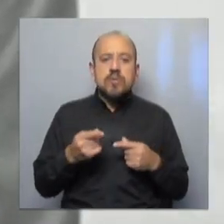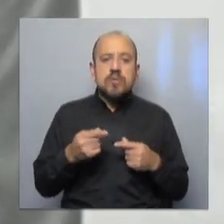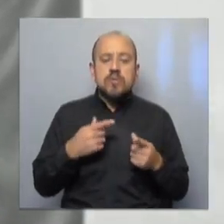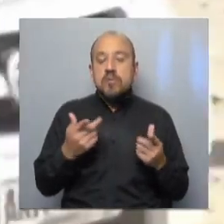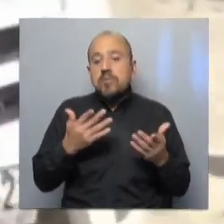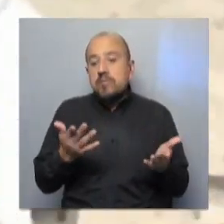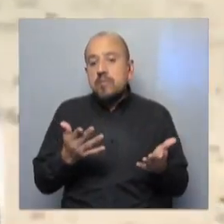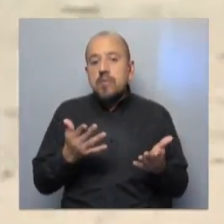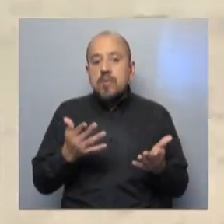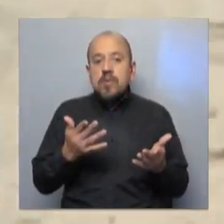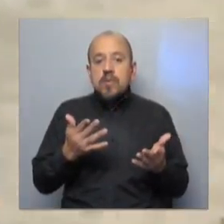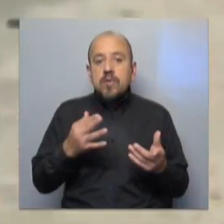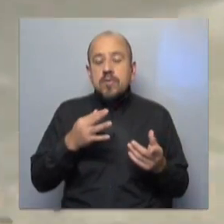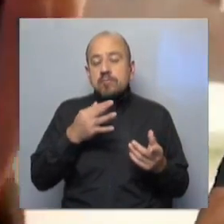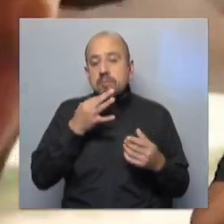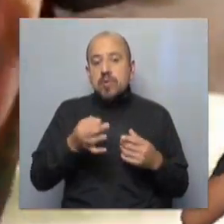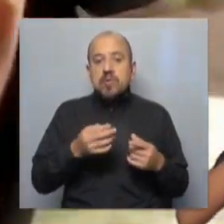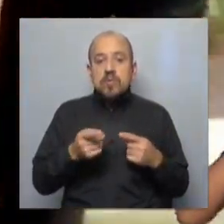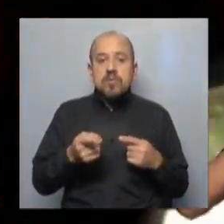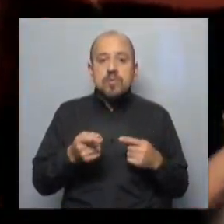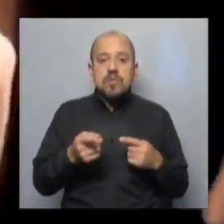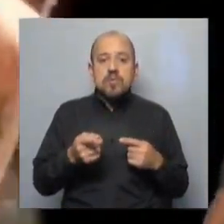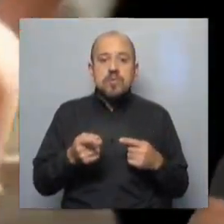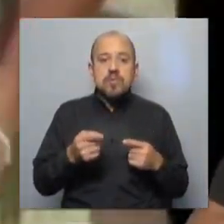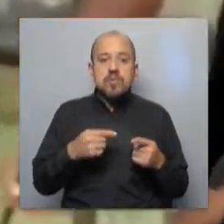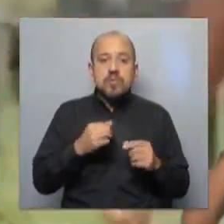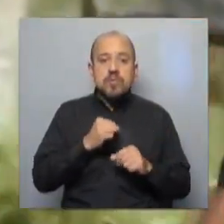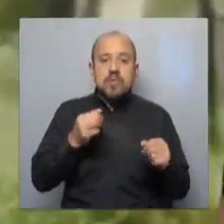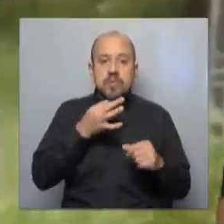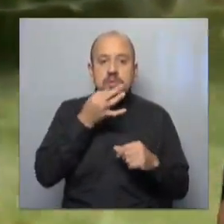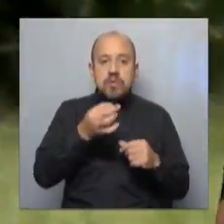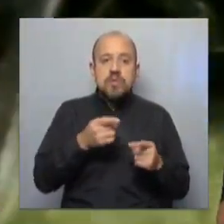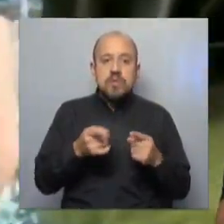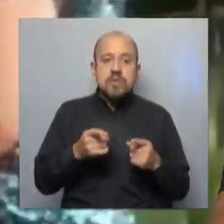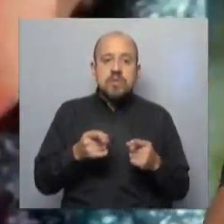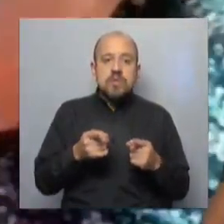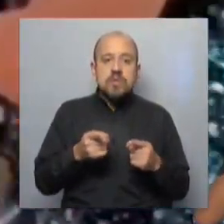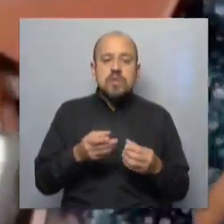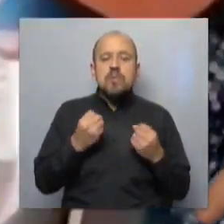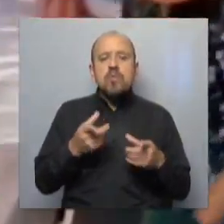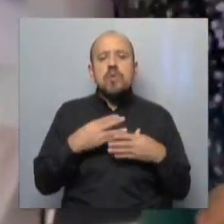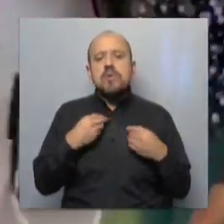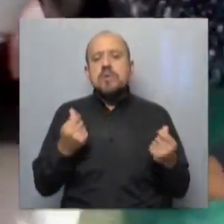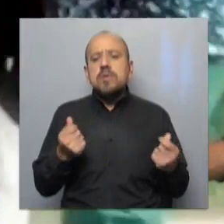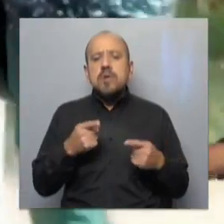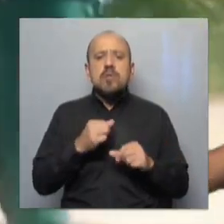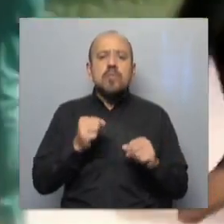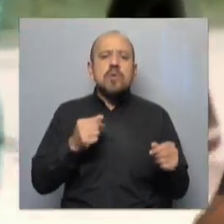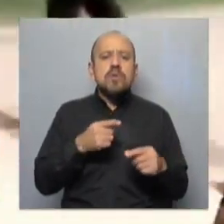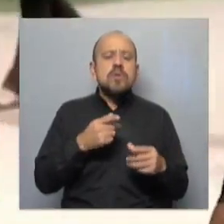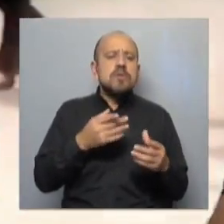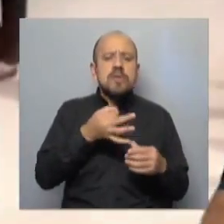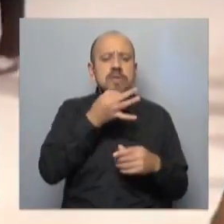consejos a nadie puedo aconsejar y sólo porque sea muy